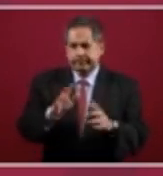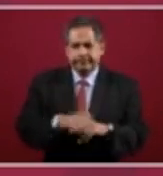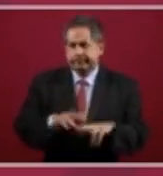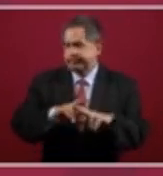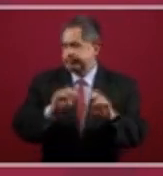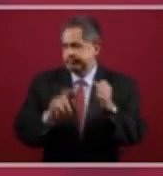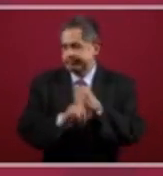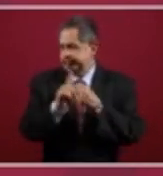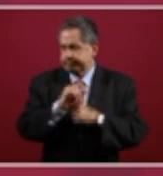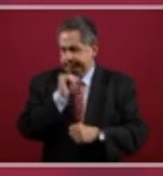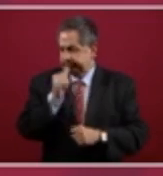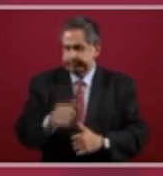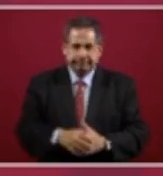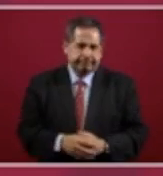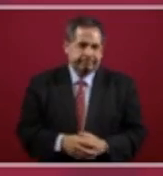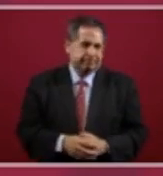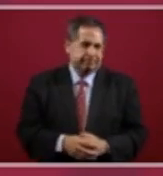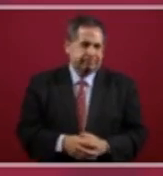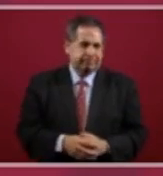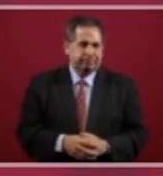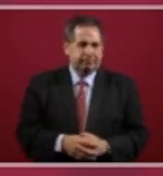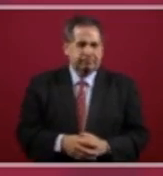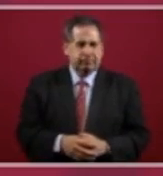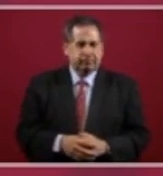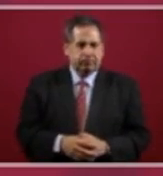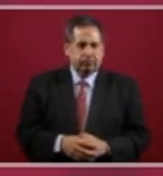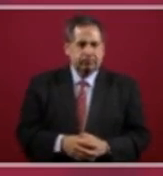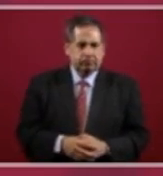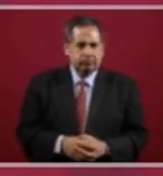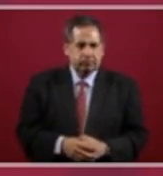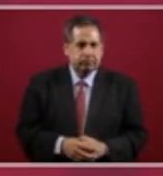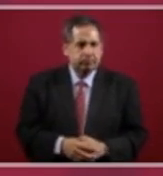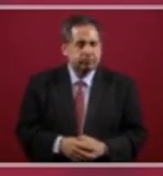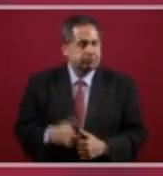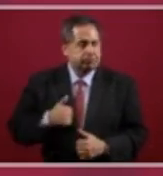problema. Yo siento que